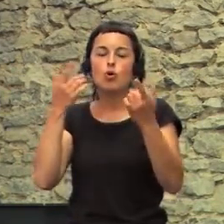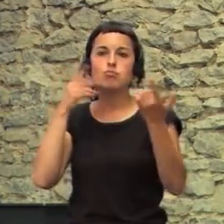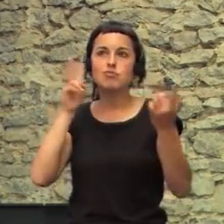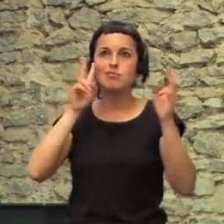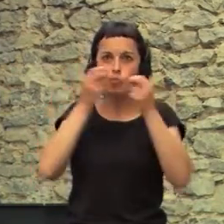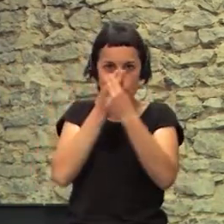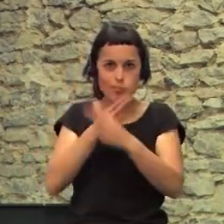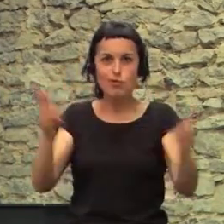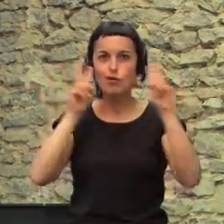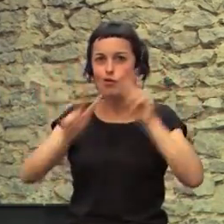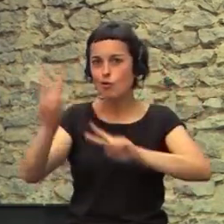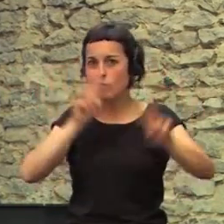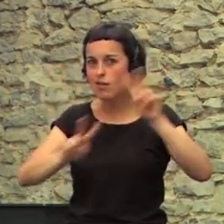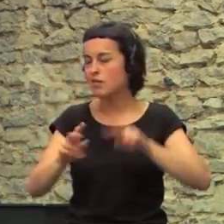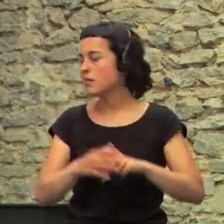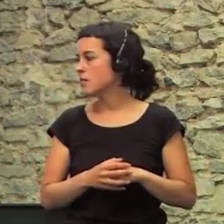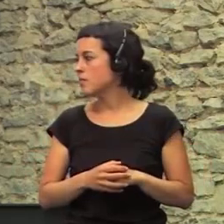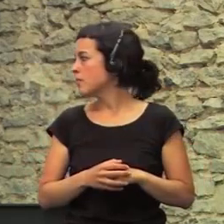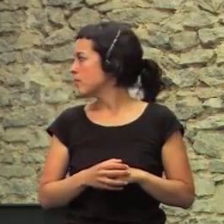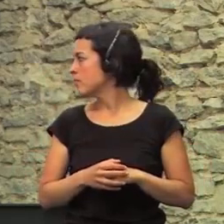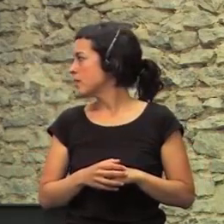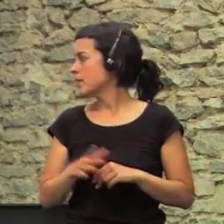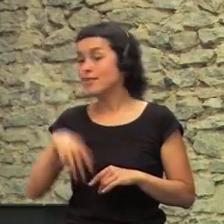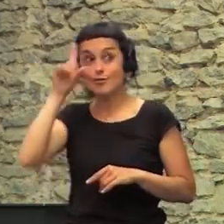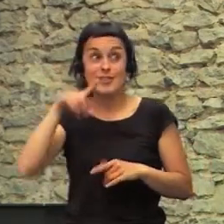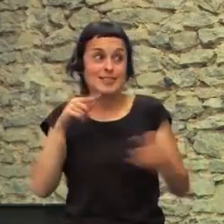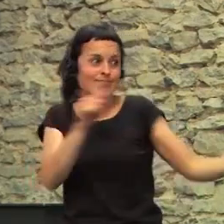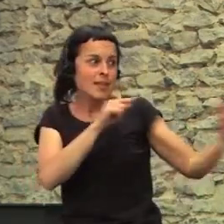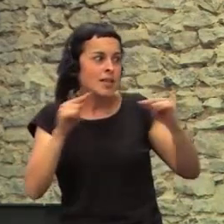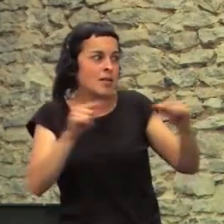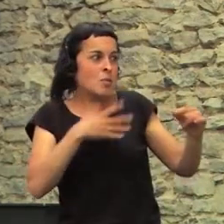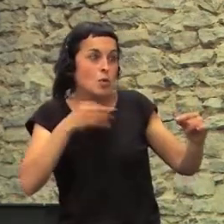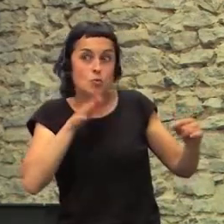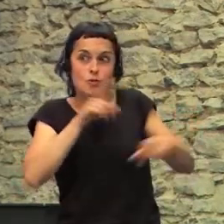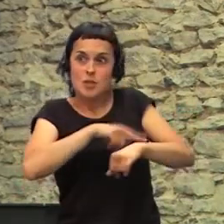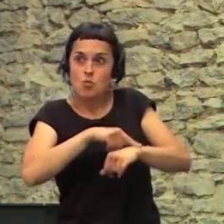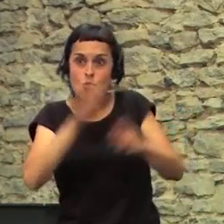ser la moderadora, aunque no sé si vamos a debatir mucho porque no sé si hay mucho tiempo, pero...